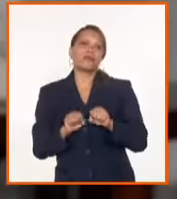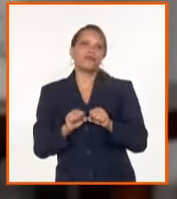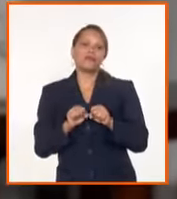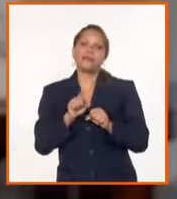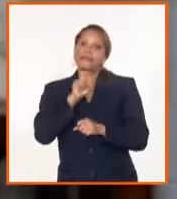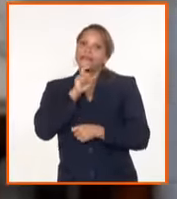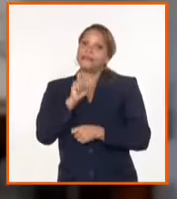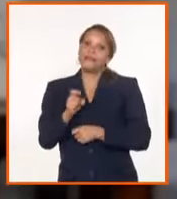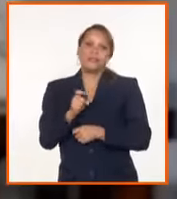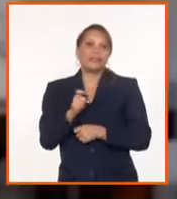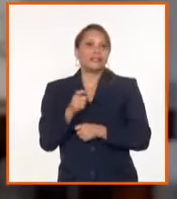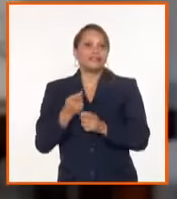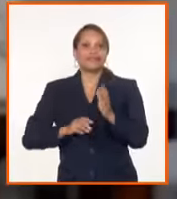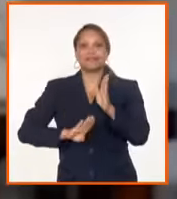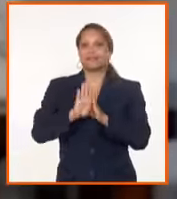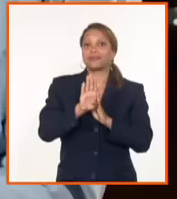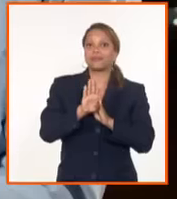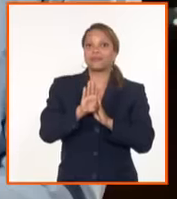Sí,